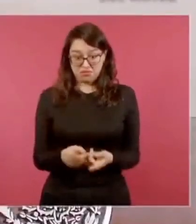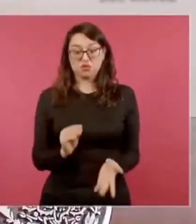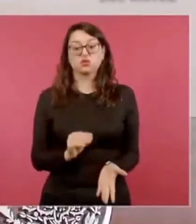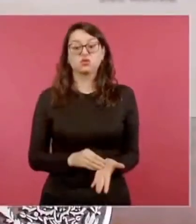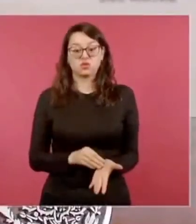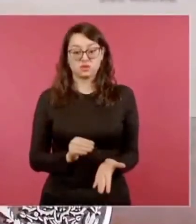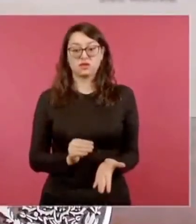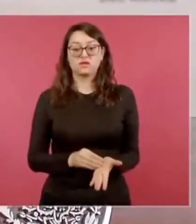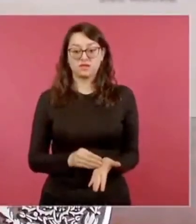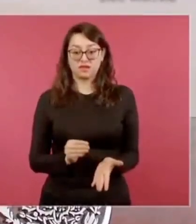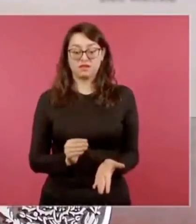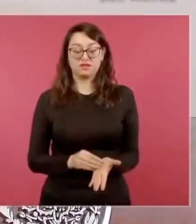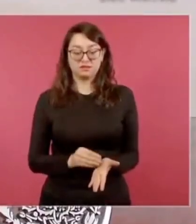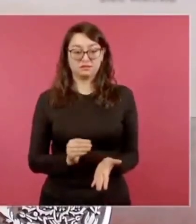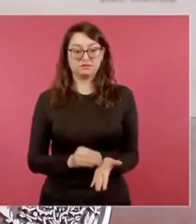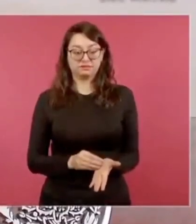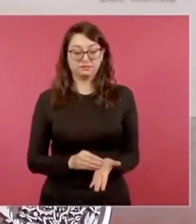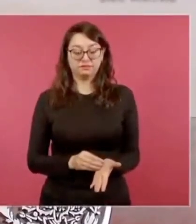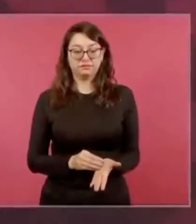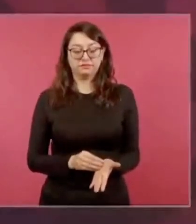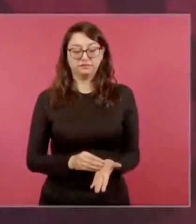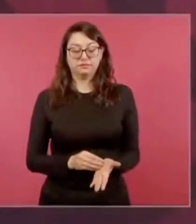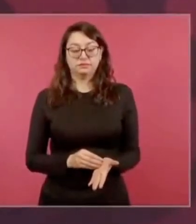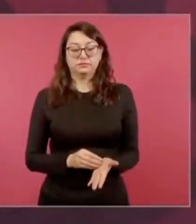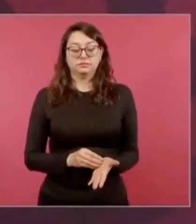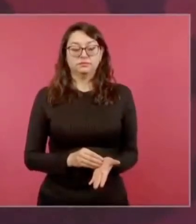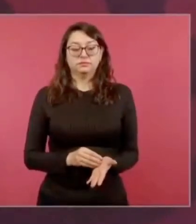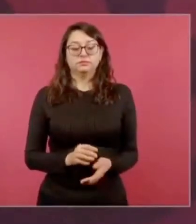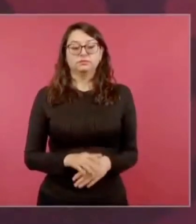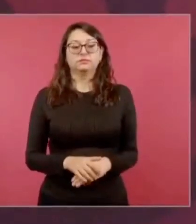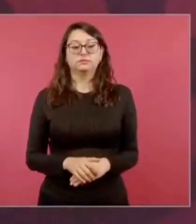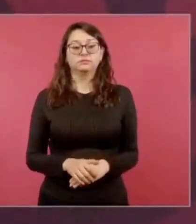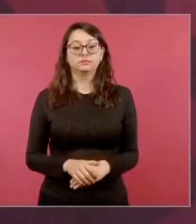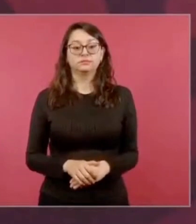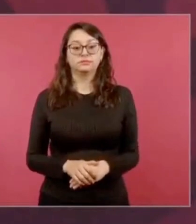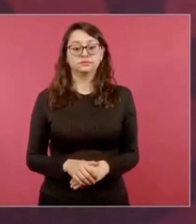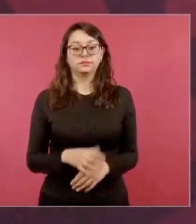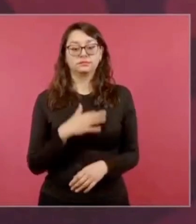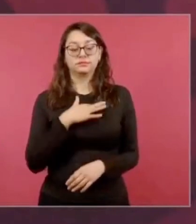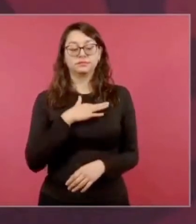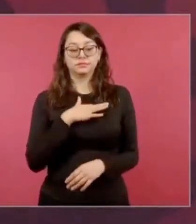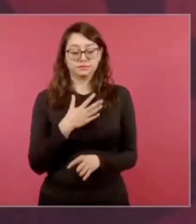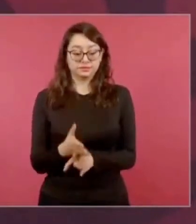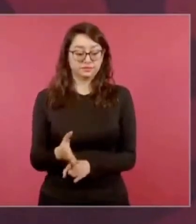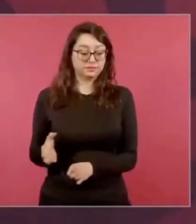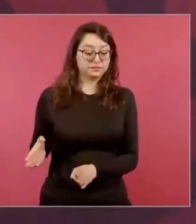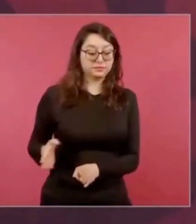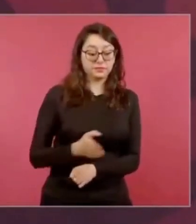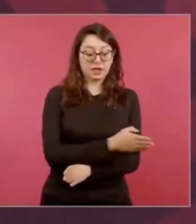Les comentaba que en el periodo neoliberal,